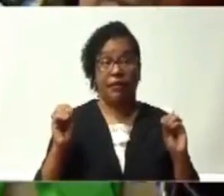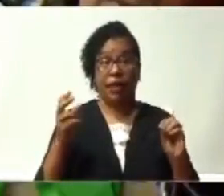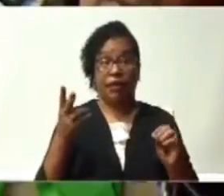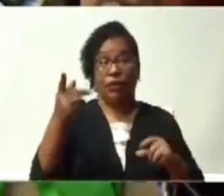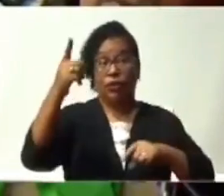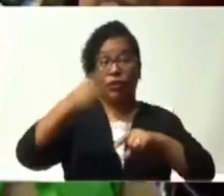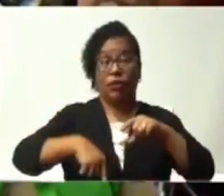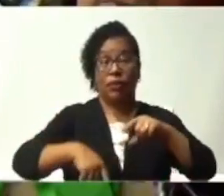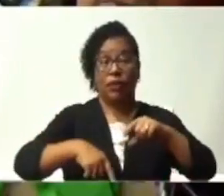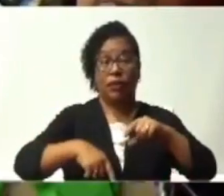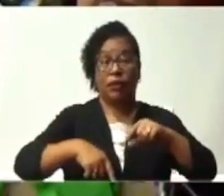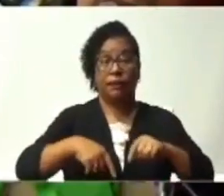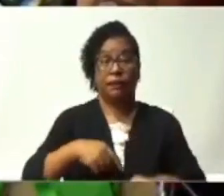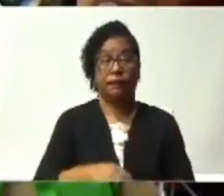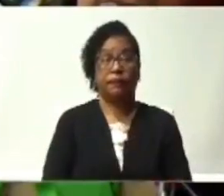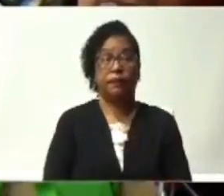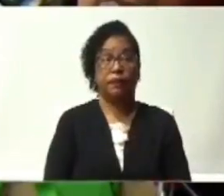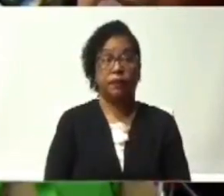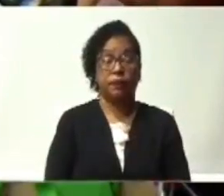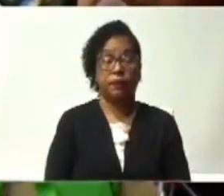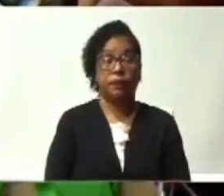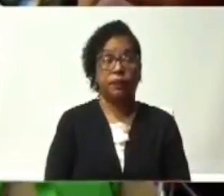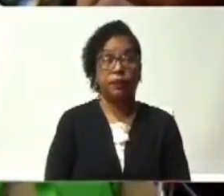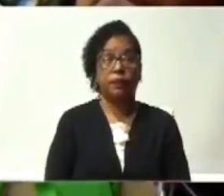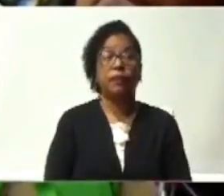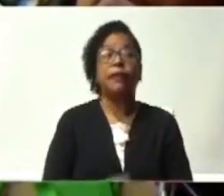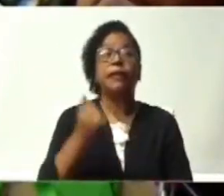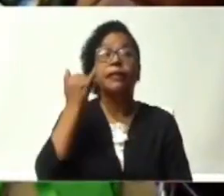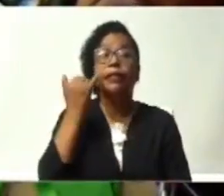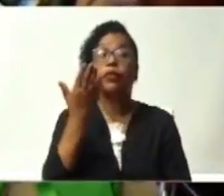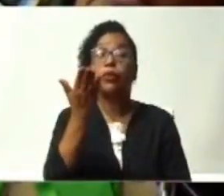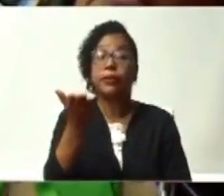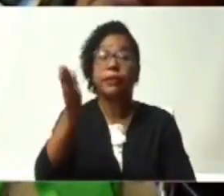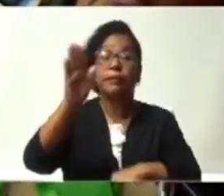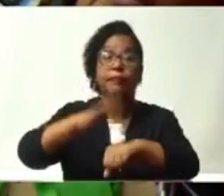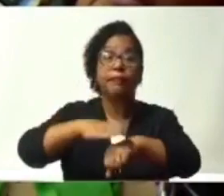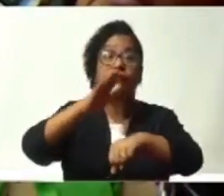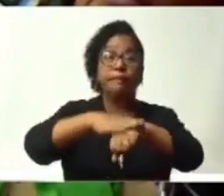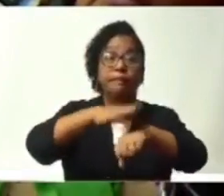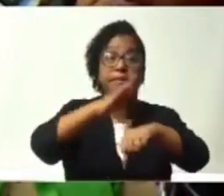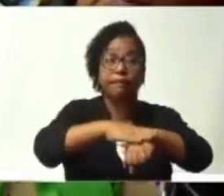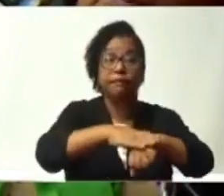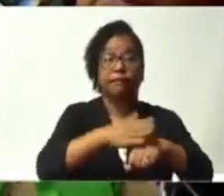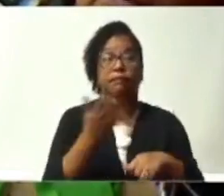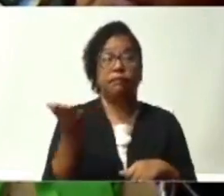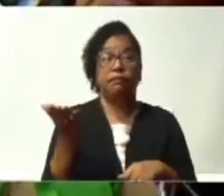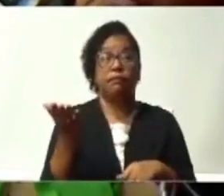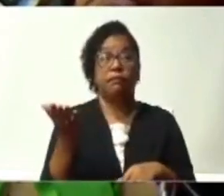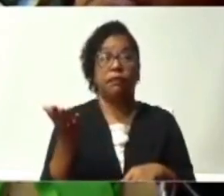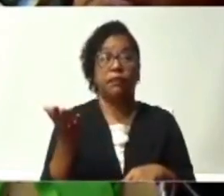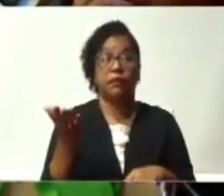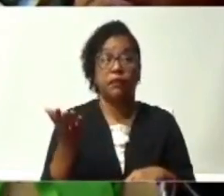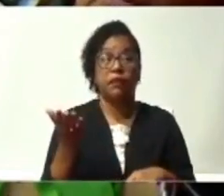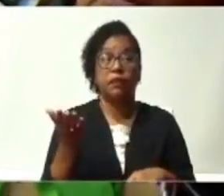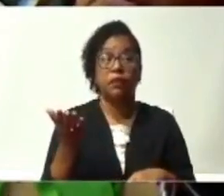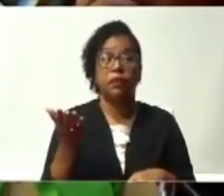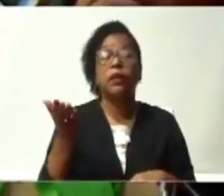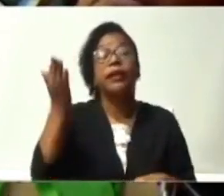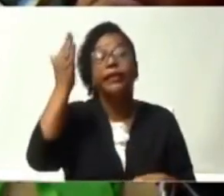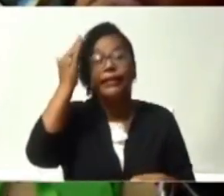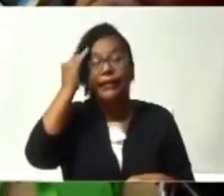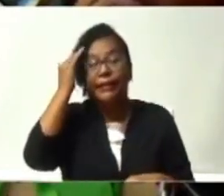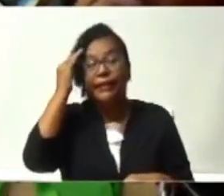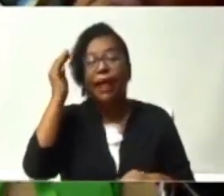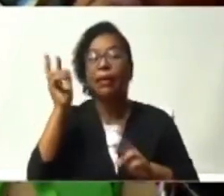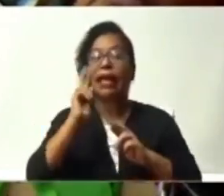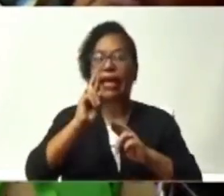presidenta? Sí, de acuerdo. Si usted me llama la atención, por lo menos a usted debo contestarle. De acuerdo. Y usted sabe del respeto y la